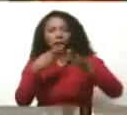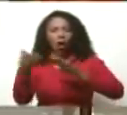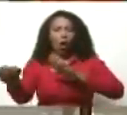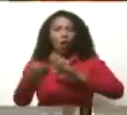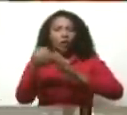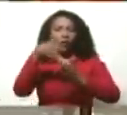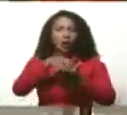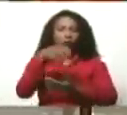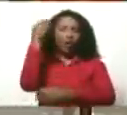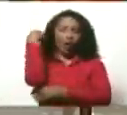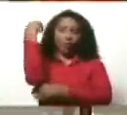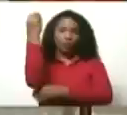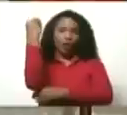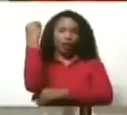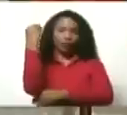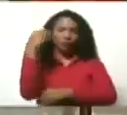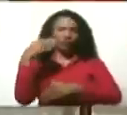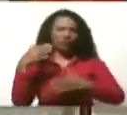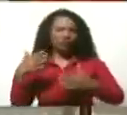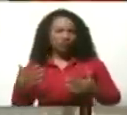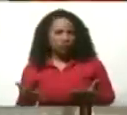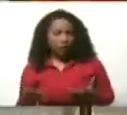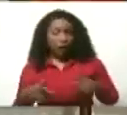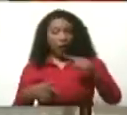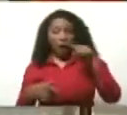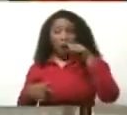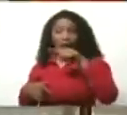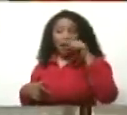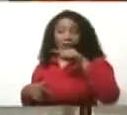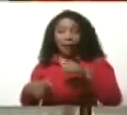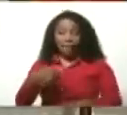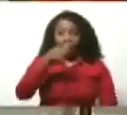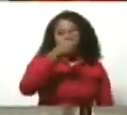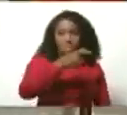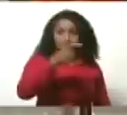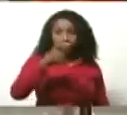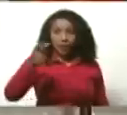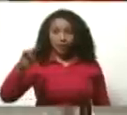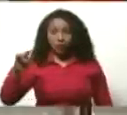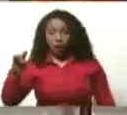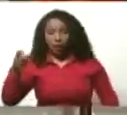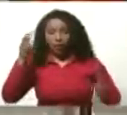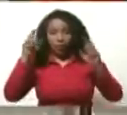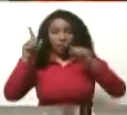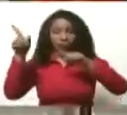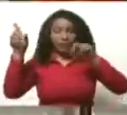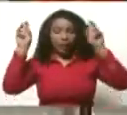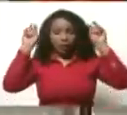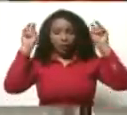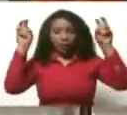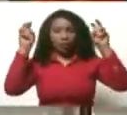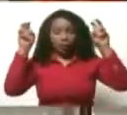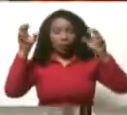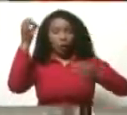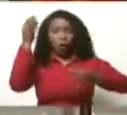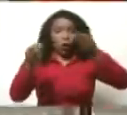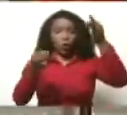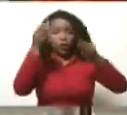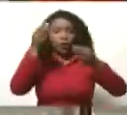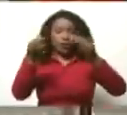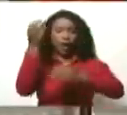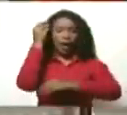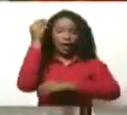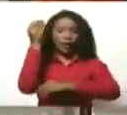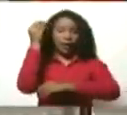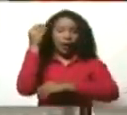Estado italiano? Y que esos sujetos, producto de esa acción de la justicia italiana